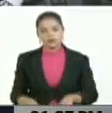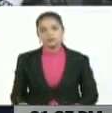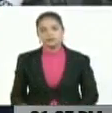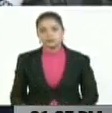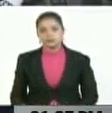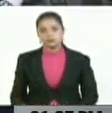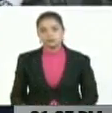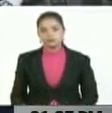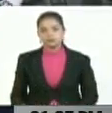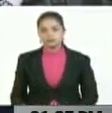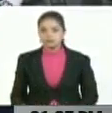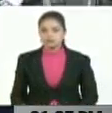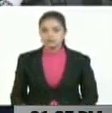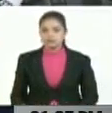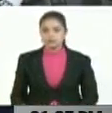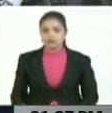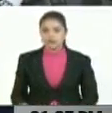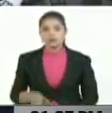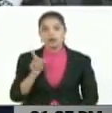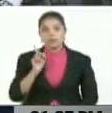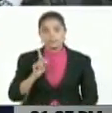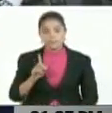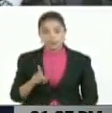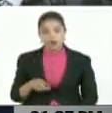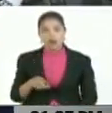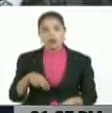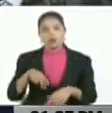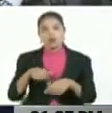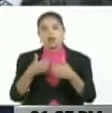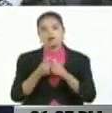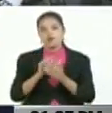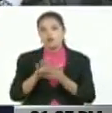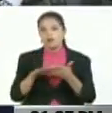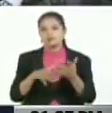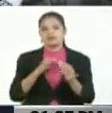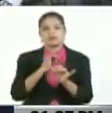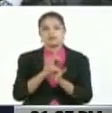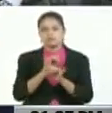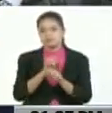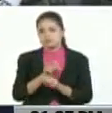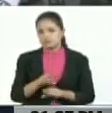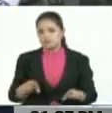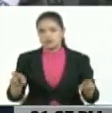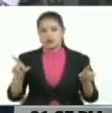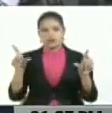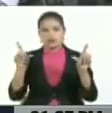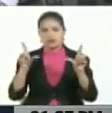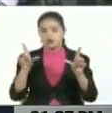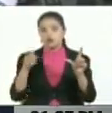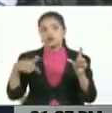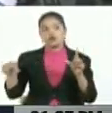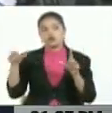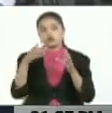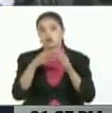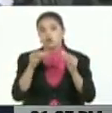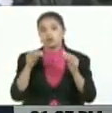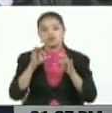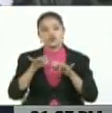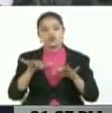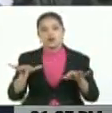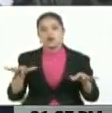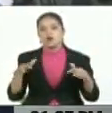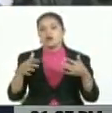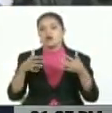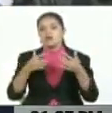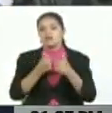y también se atribuye a la violencia mediática. De todos estos factores o elementos generadores de violencia